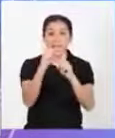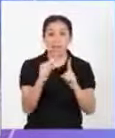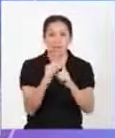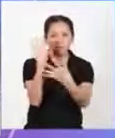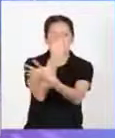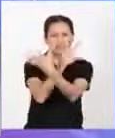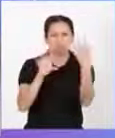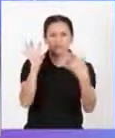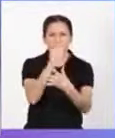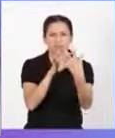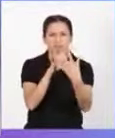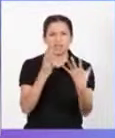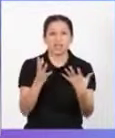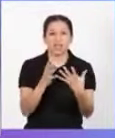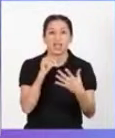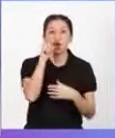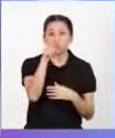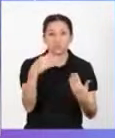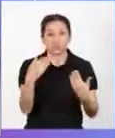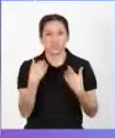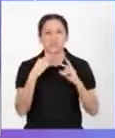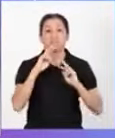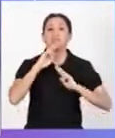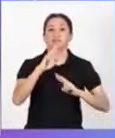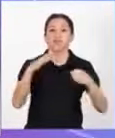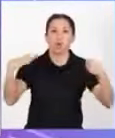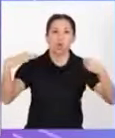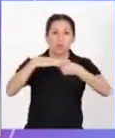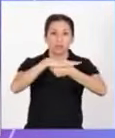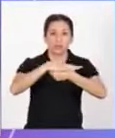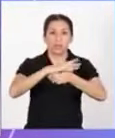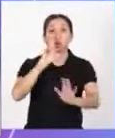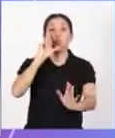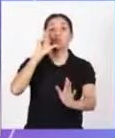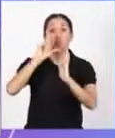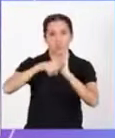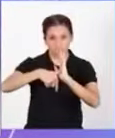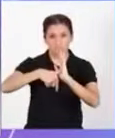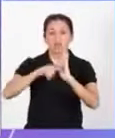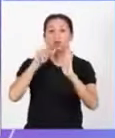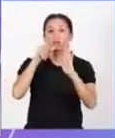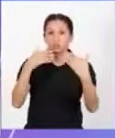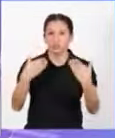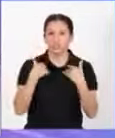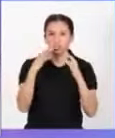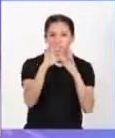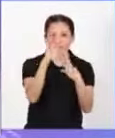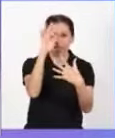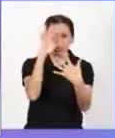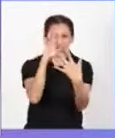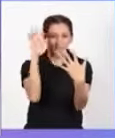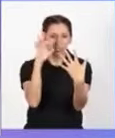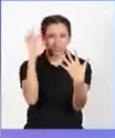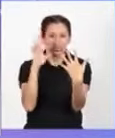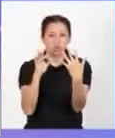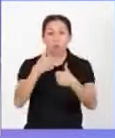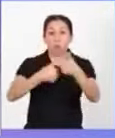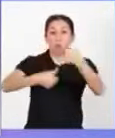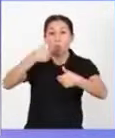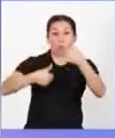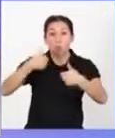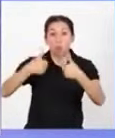palabras incompletas que deberán ser completadas. Y luego tendrán que